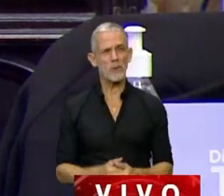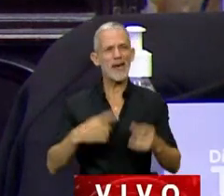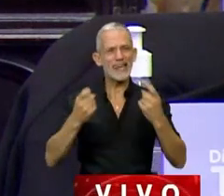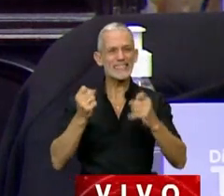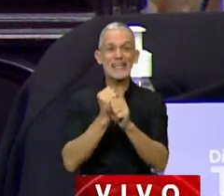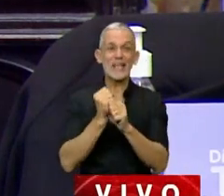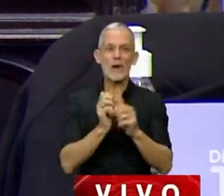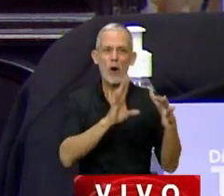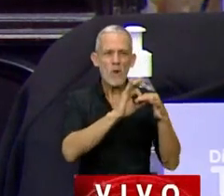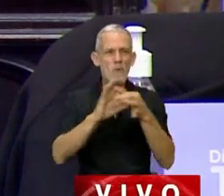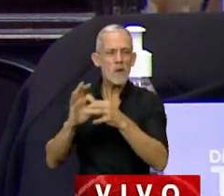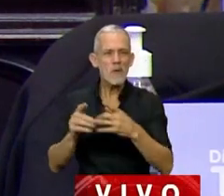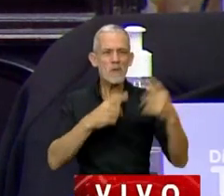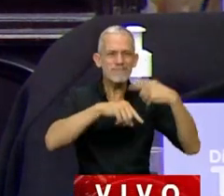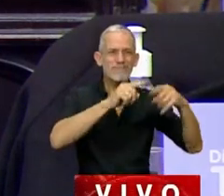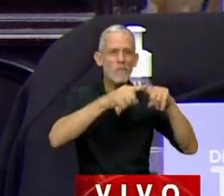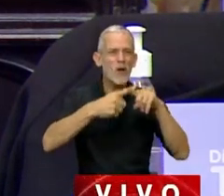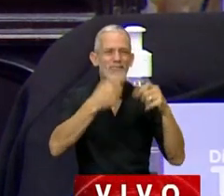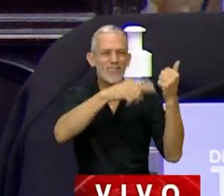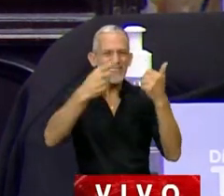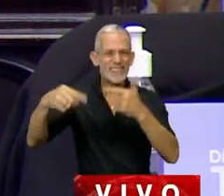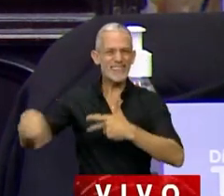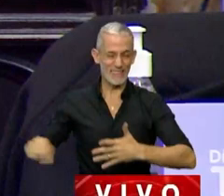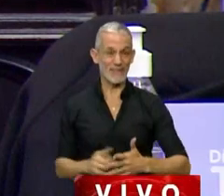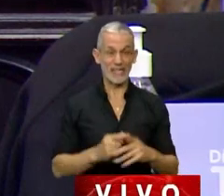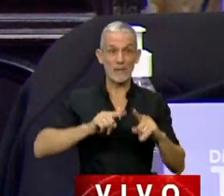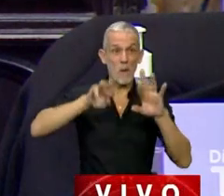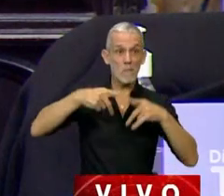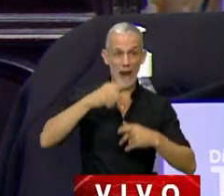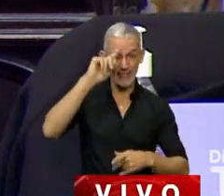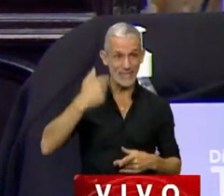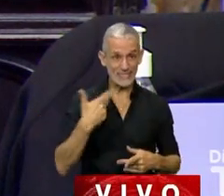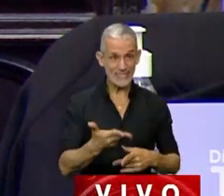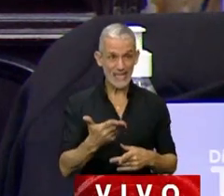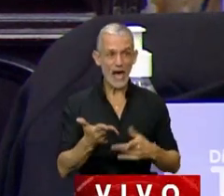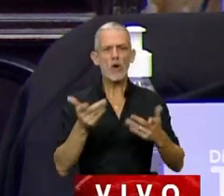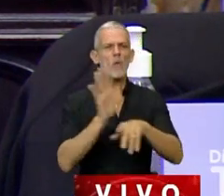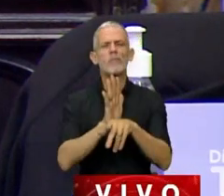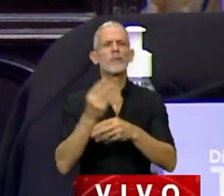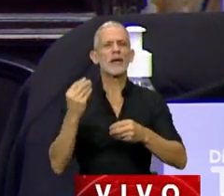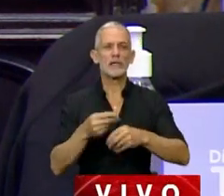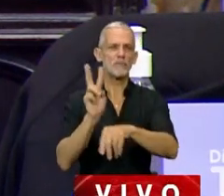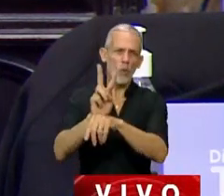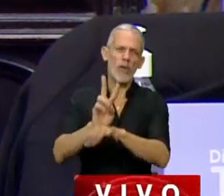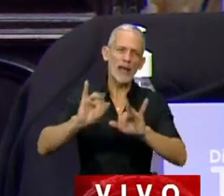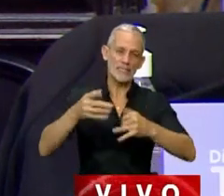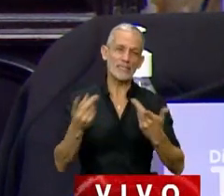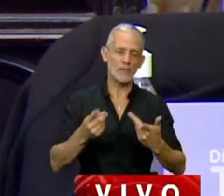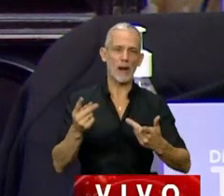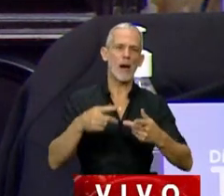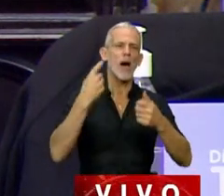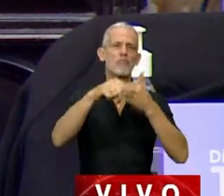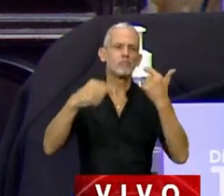imprescindible el trabajo a través de las diferentes gestiones. Entonces, quiere decir, esta política de Estado significa no solamente conservar para preservar